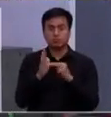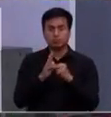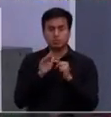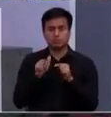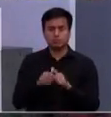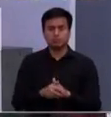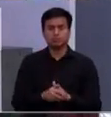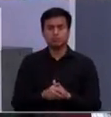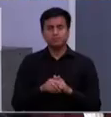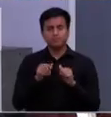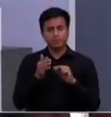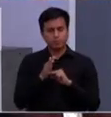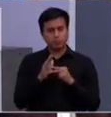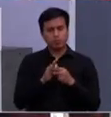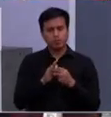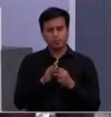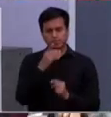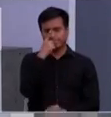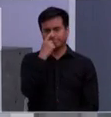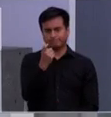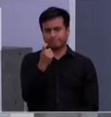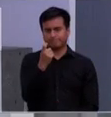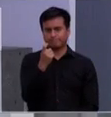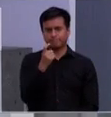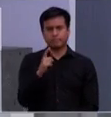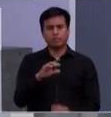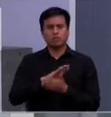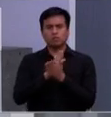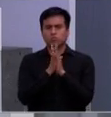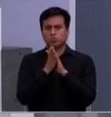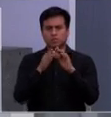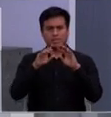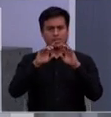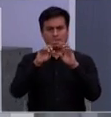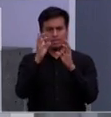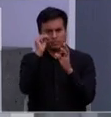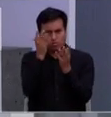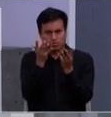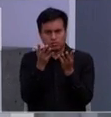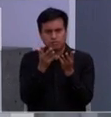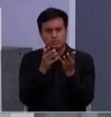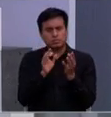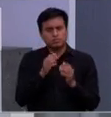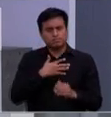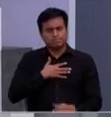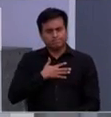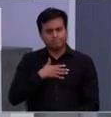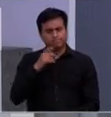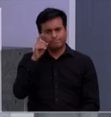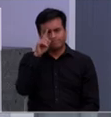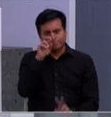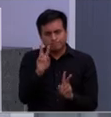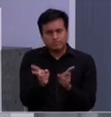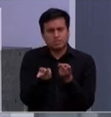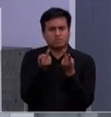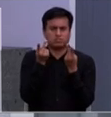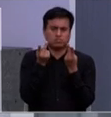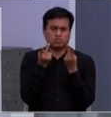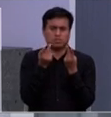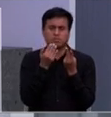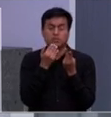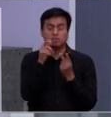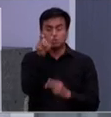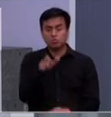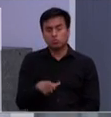problema? Es un problema serio, es toda la creación que suspira por su salvación y del